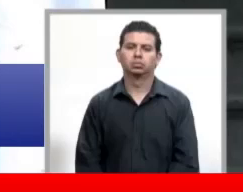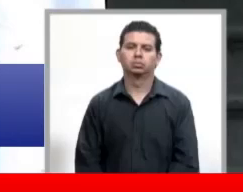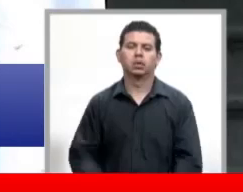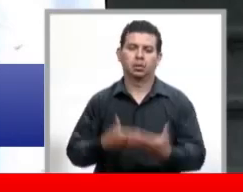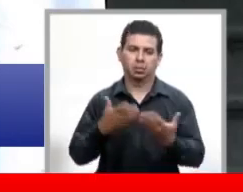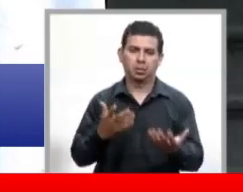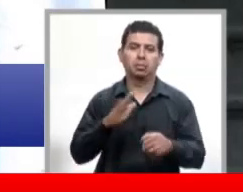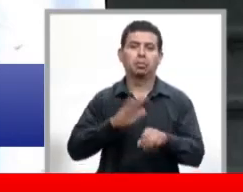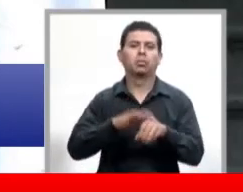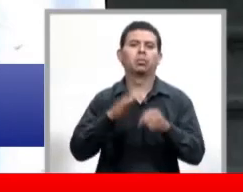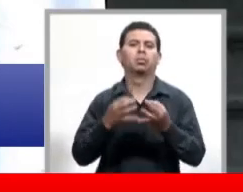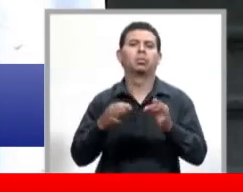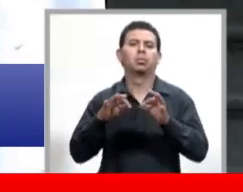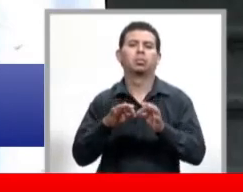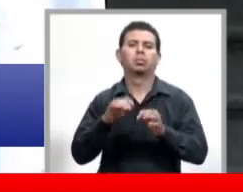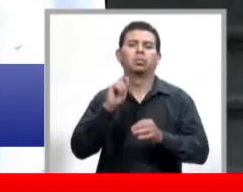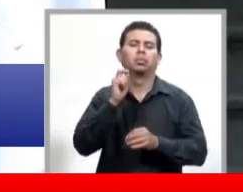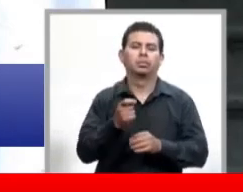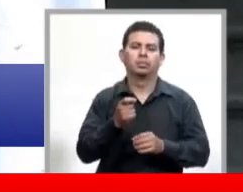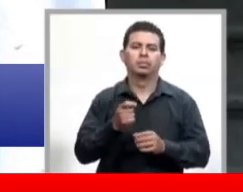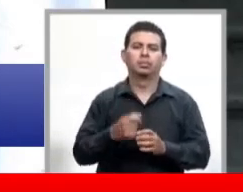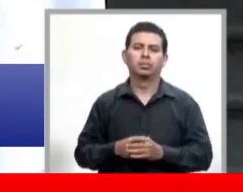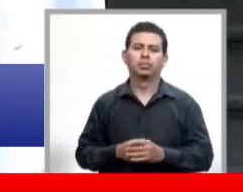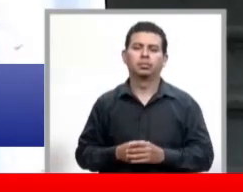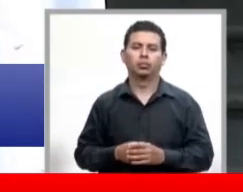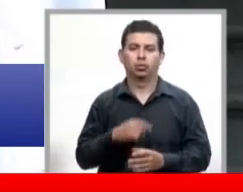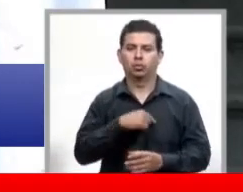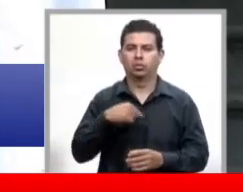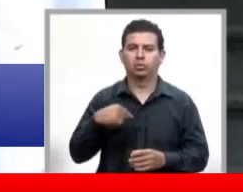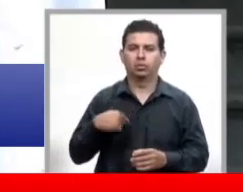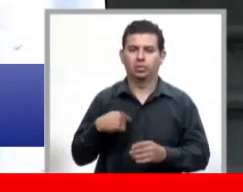lo más importante es que una vez que levantemos